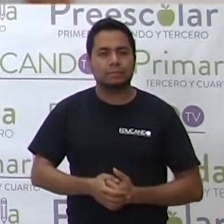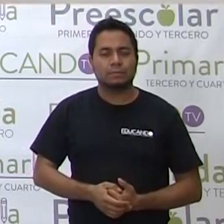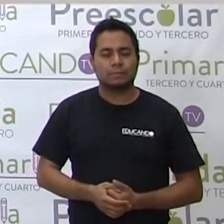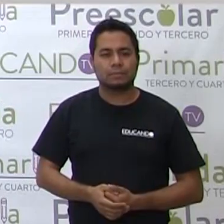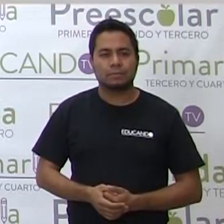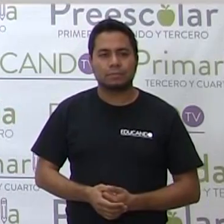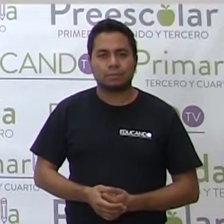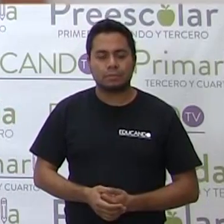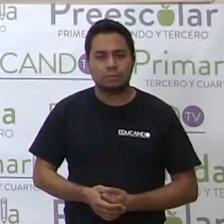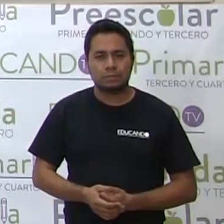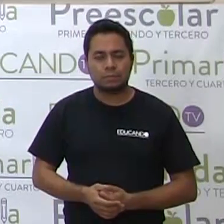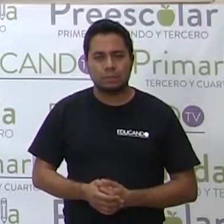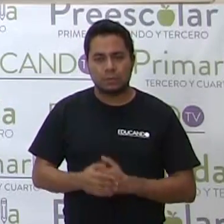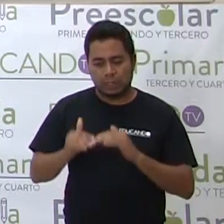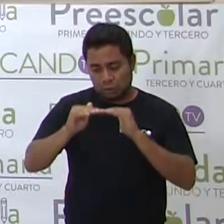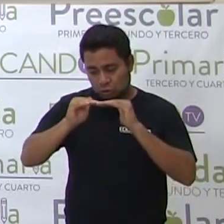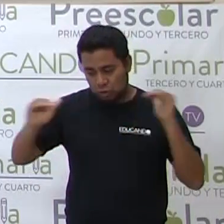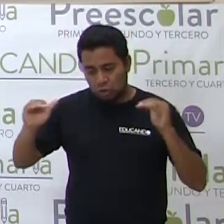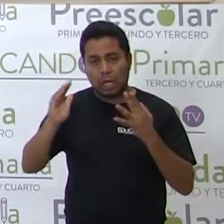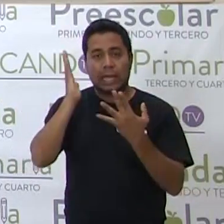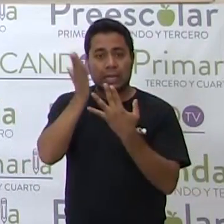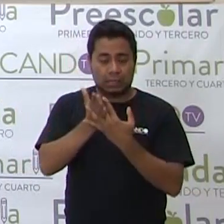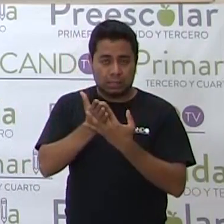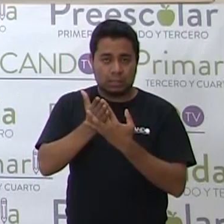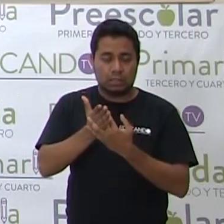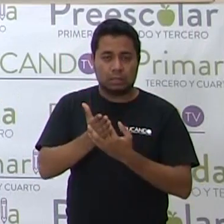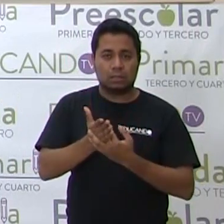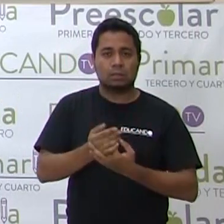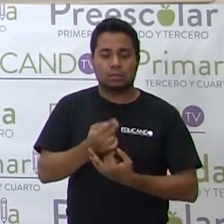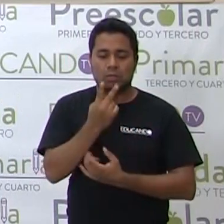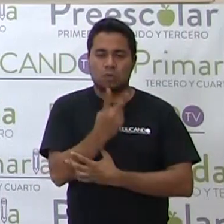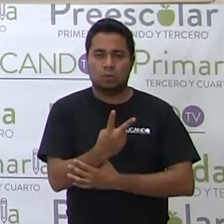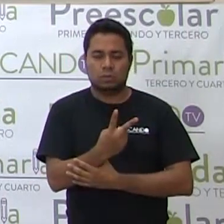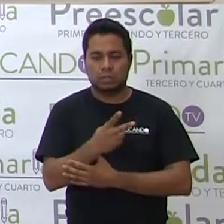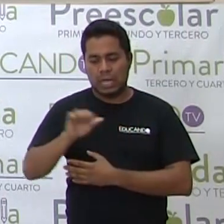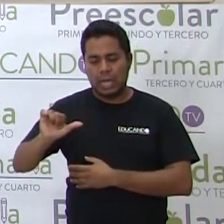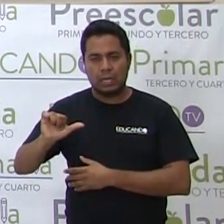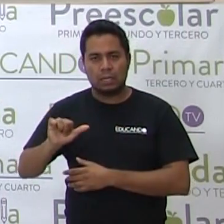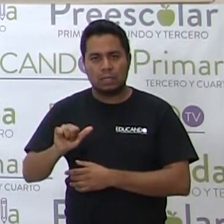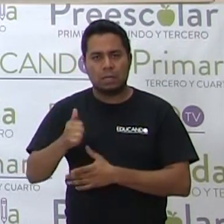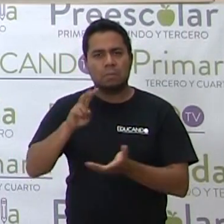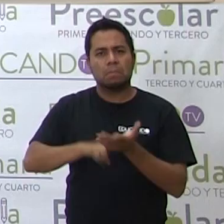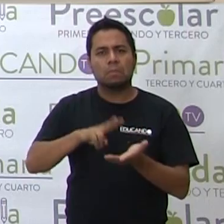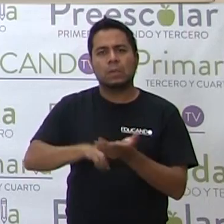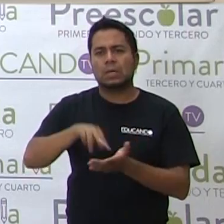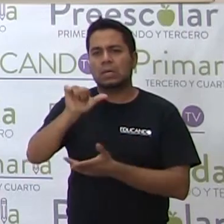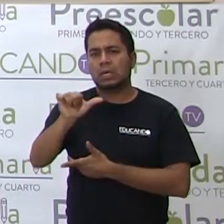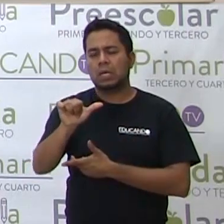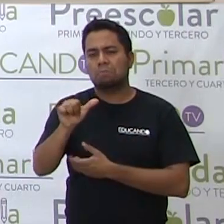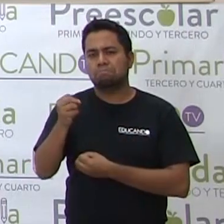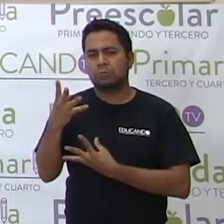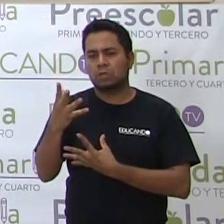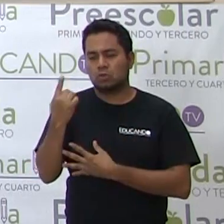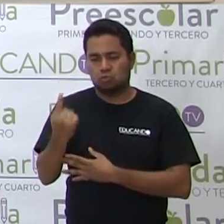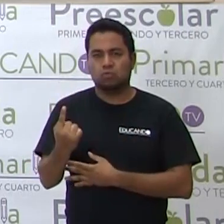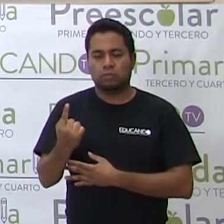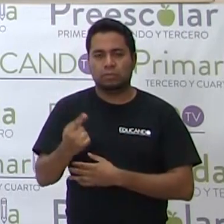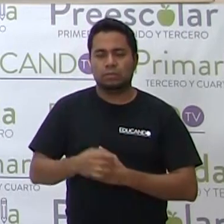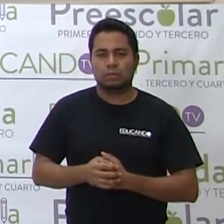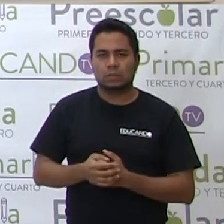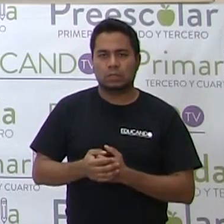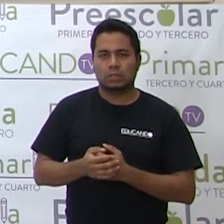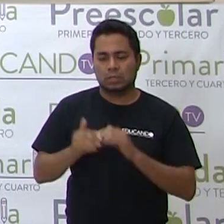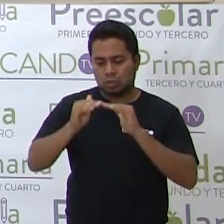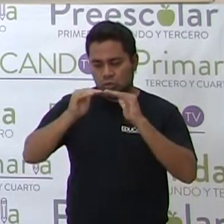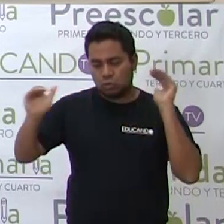12 sobre 2 A cuánto vale a 1 sobre